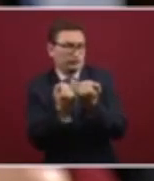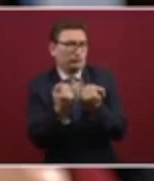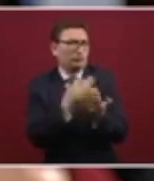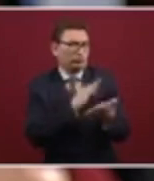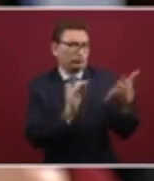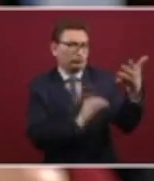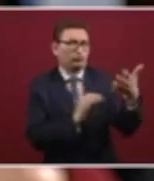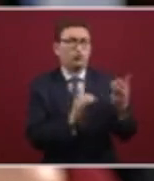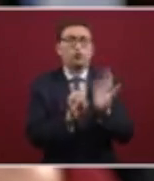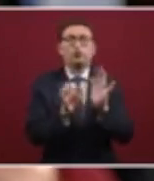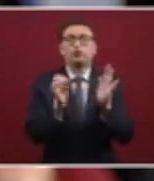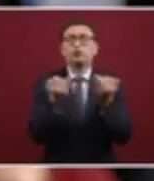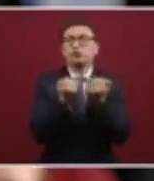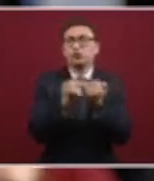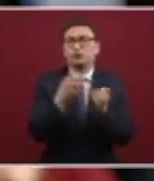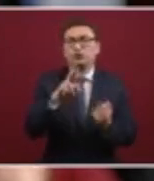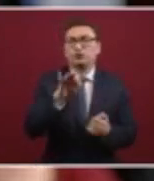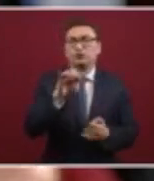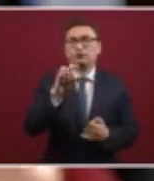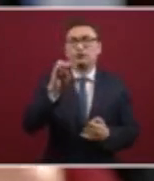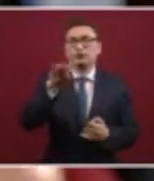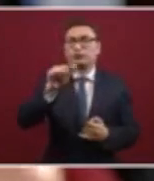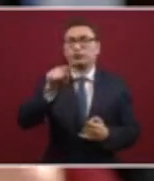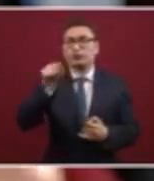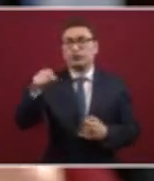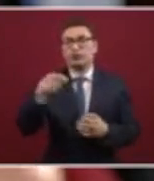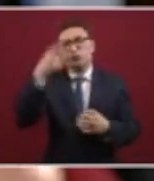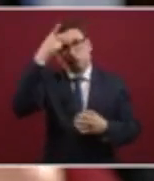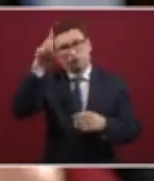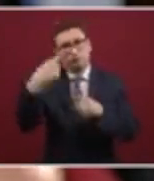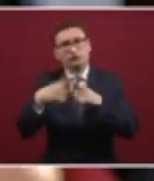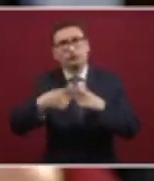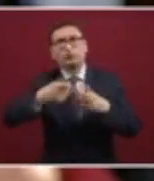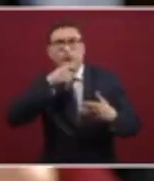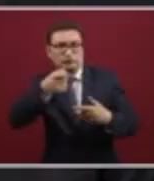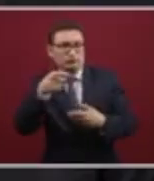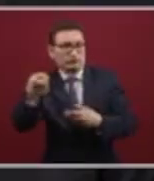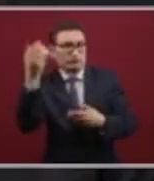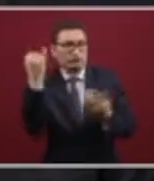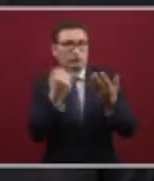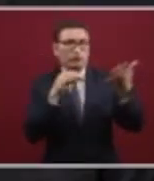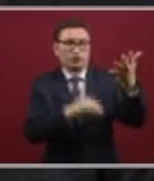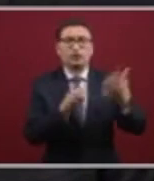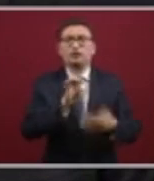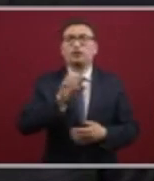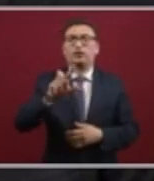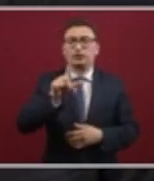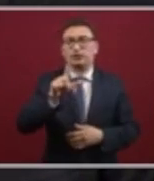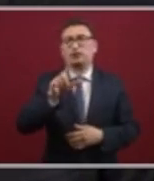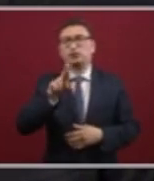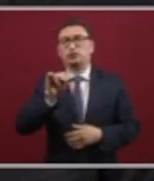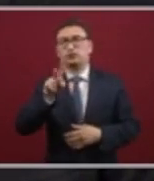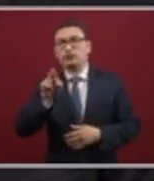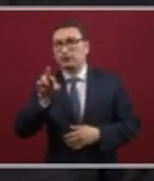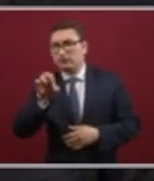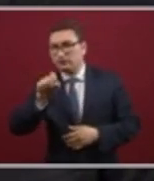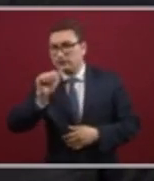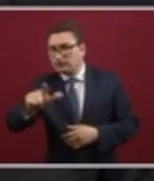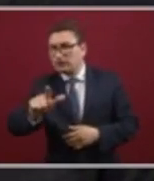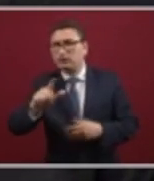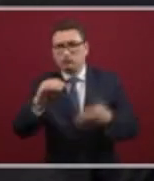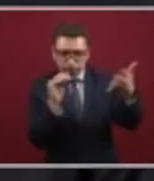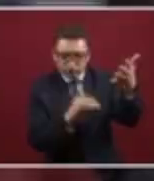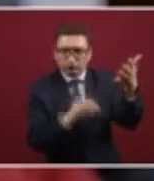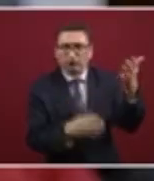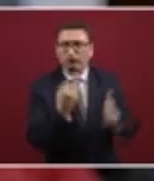incluye a Reforma, cuyo dueño es periodista, estudió periodismo, al Universal? O sea, ¿no le